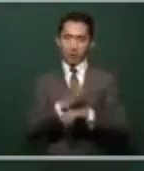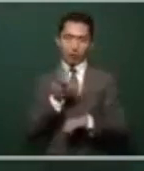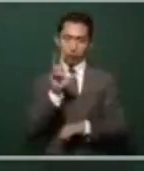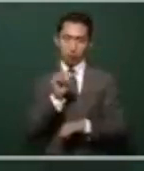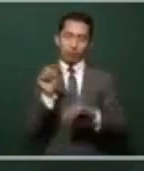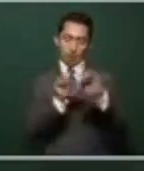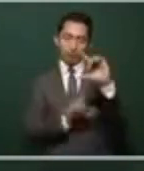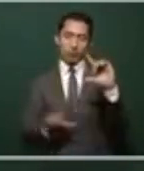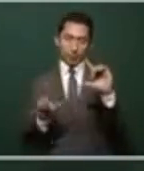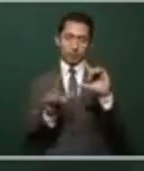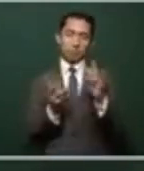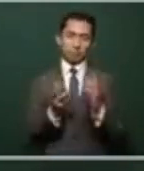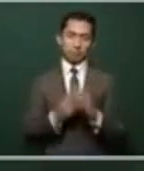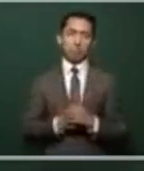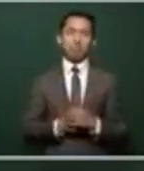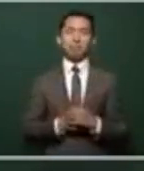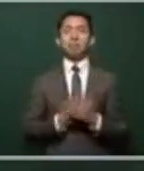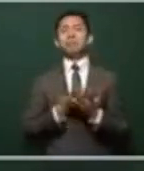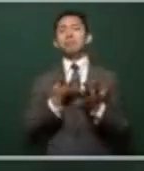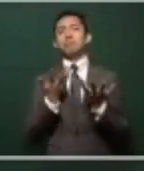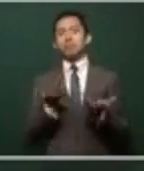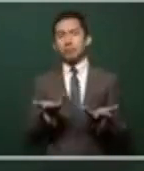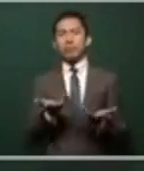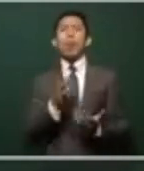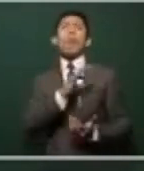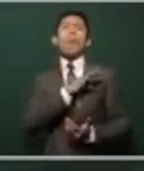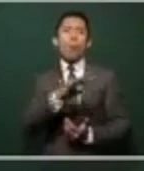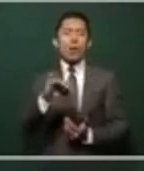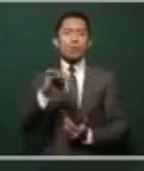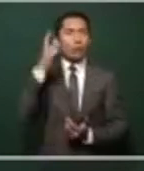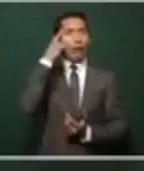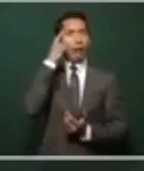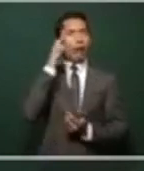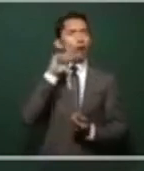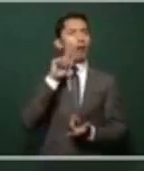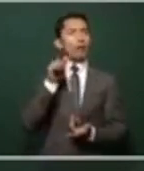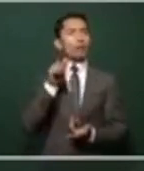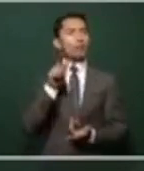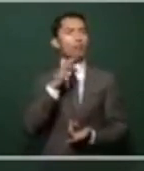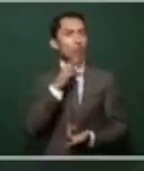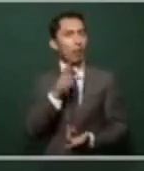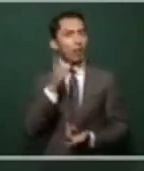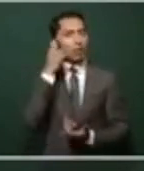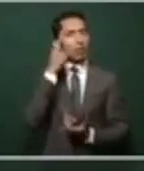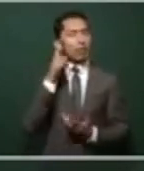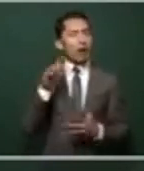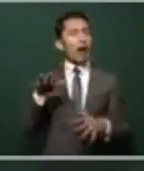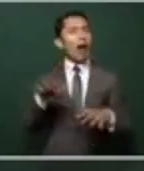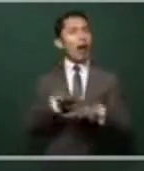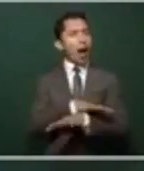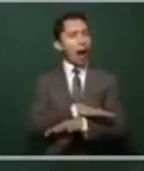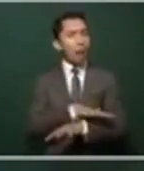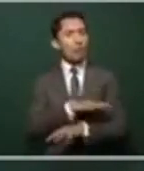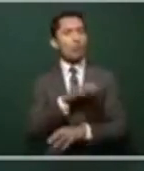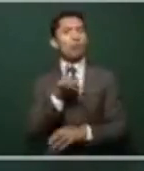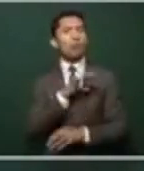Que si pueden cambiar de giro, pues sí, pero donde vayan